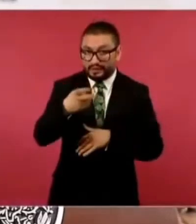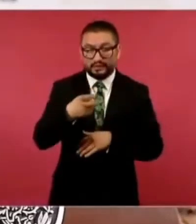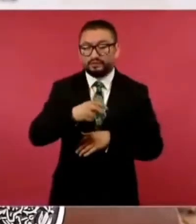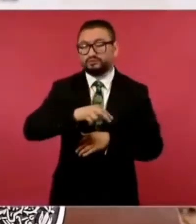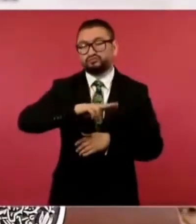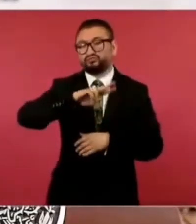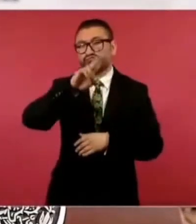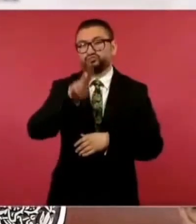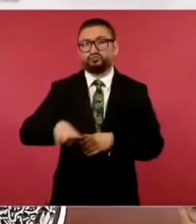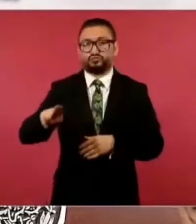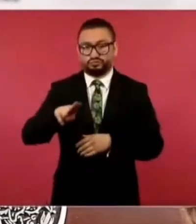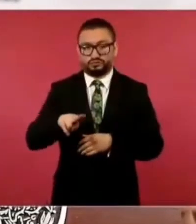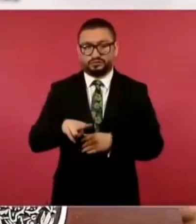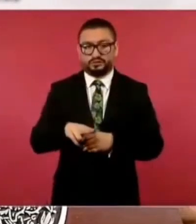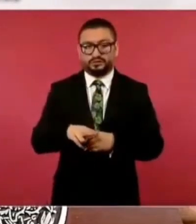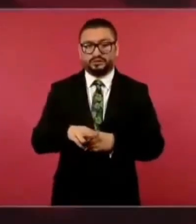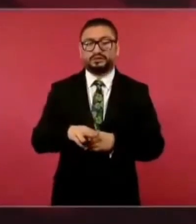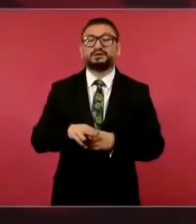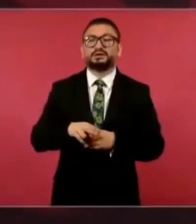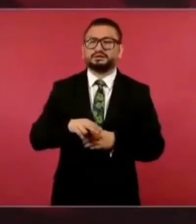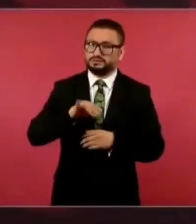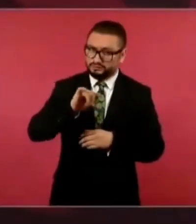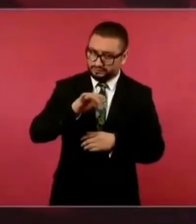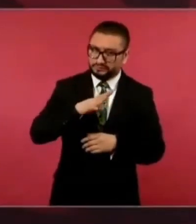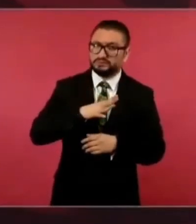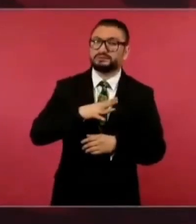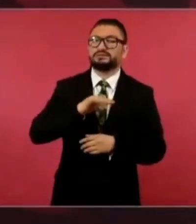¿Y sí estuvieron?